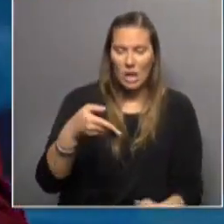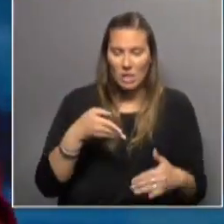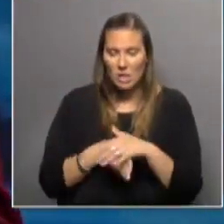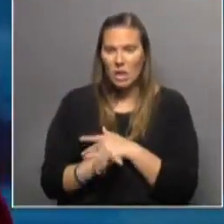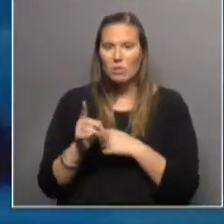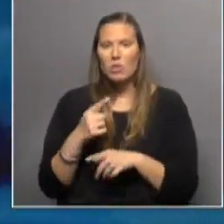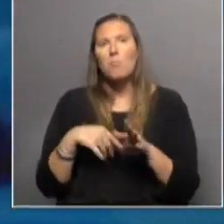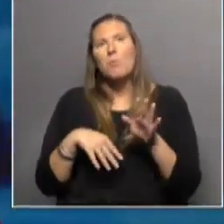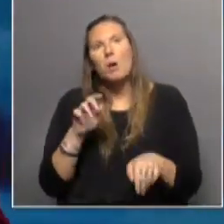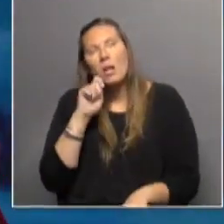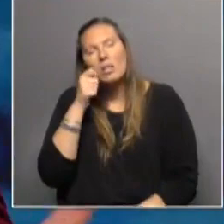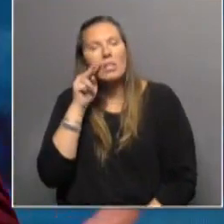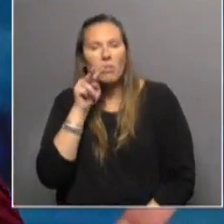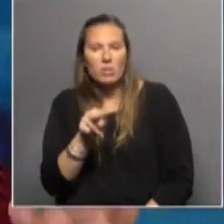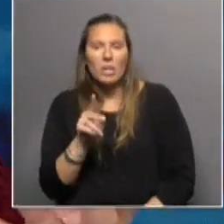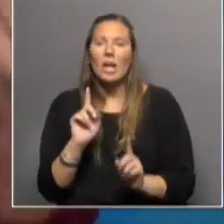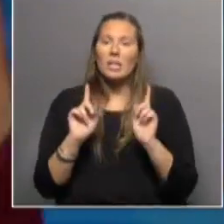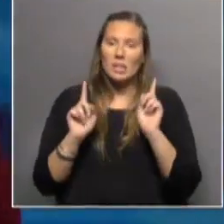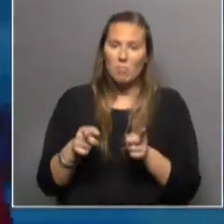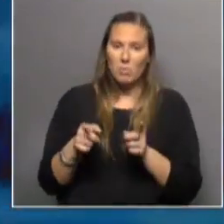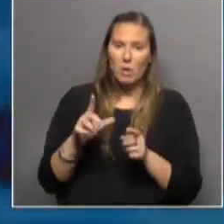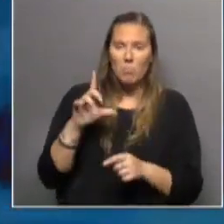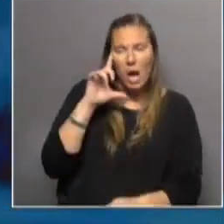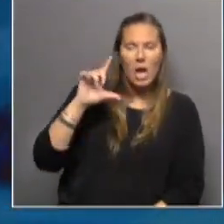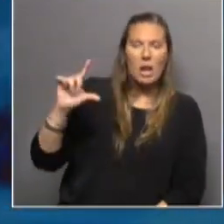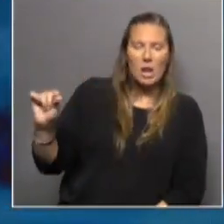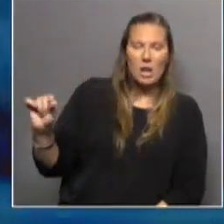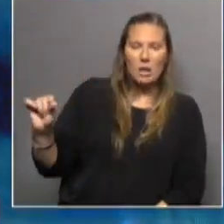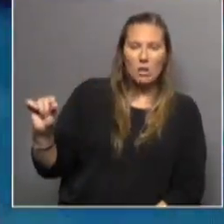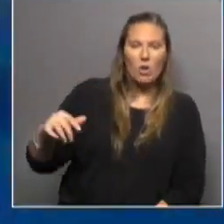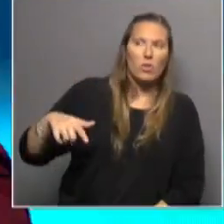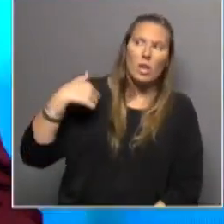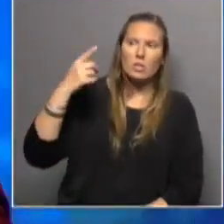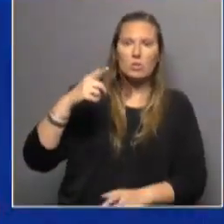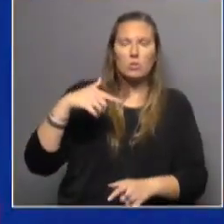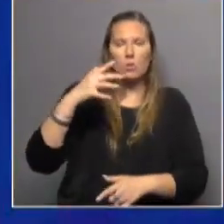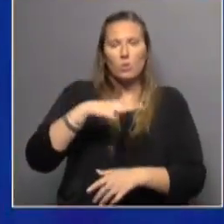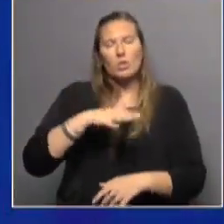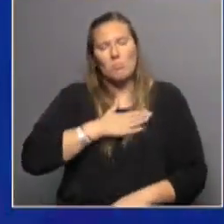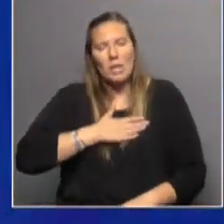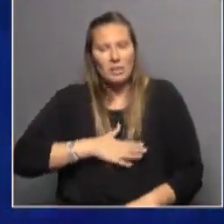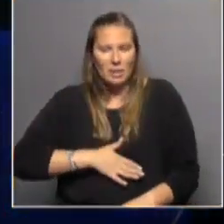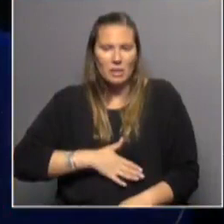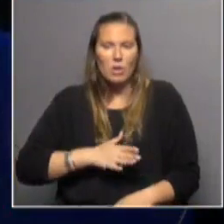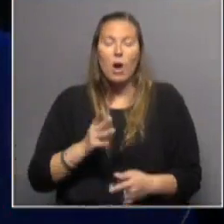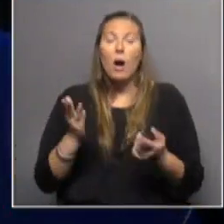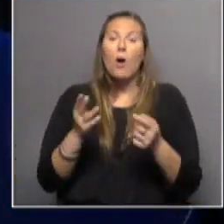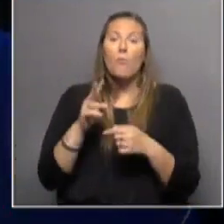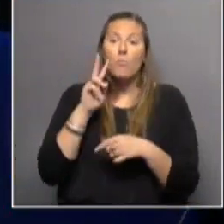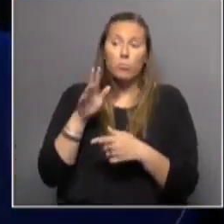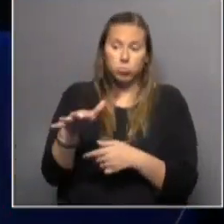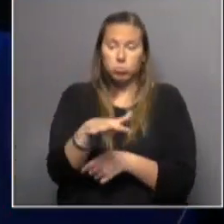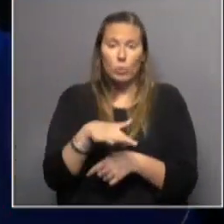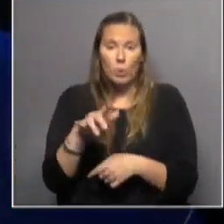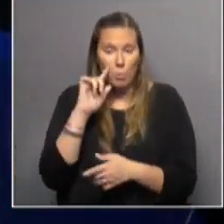son los que tienen la más linda vista y los que además están más alejados del resto, entonces tenés más tranquilidad. Pero bueno, nos fuimos a los humedales